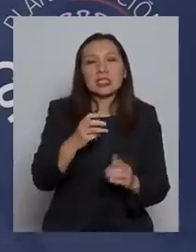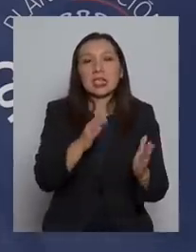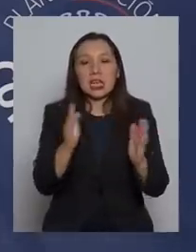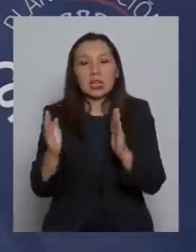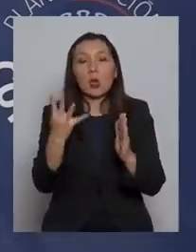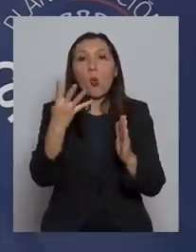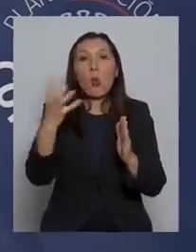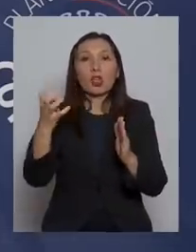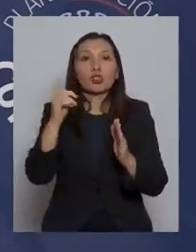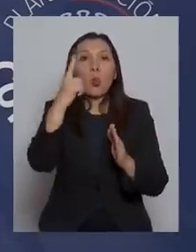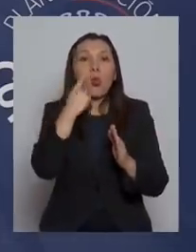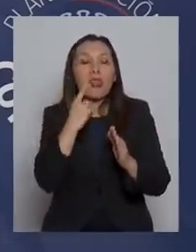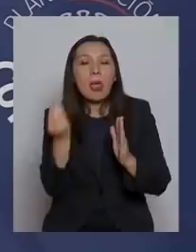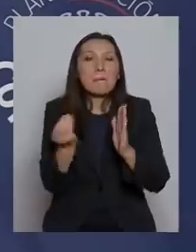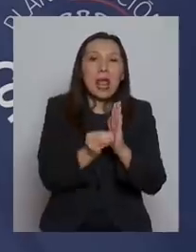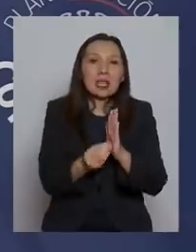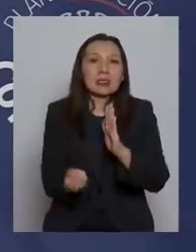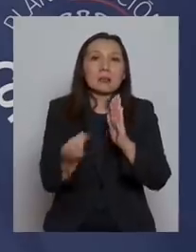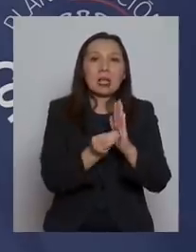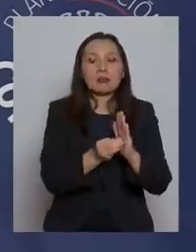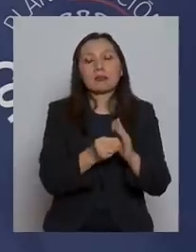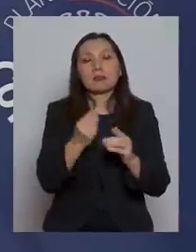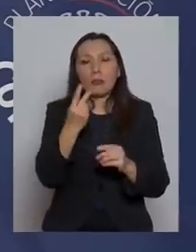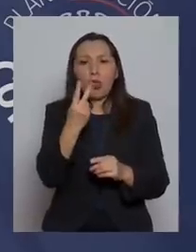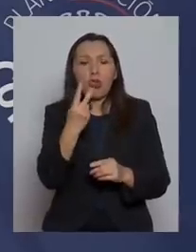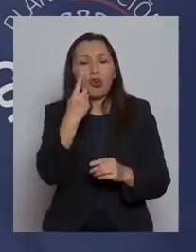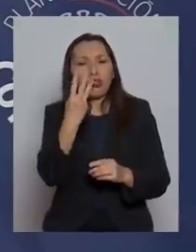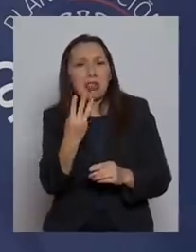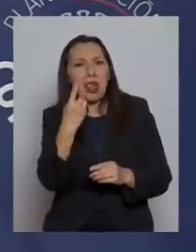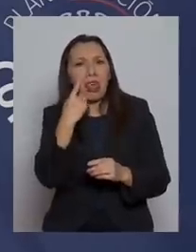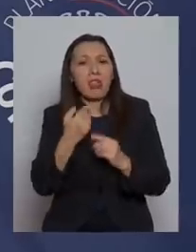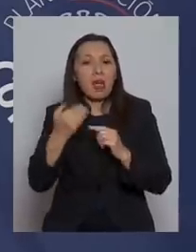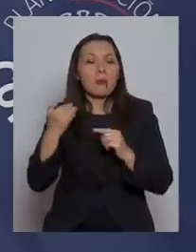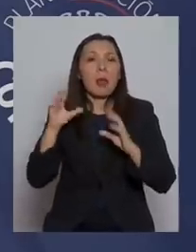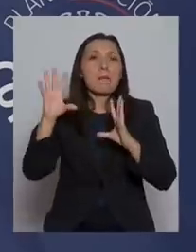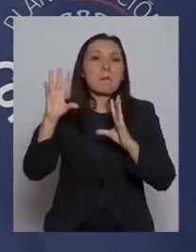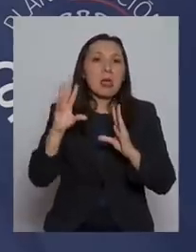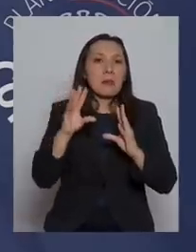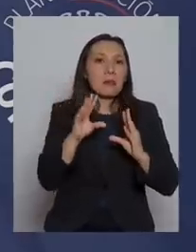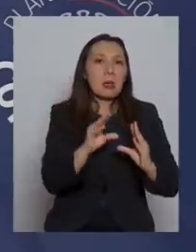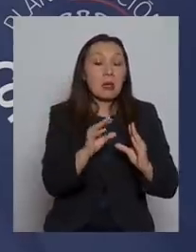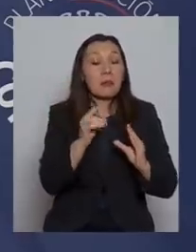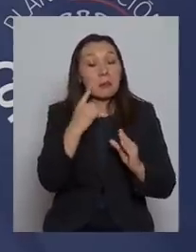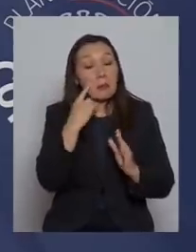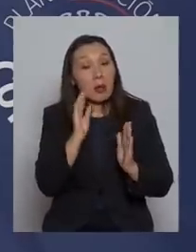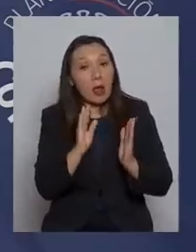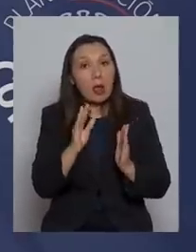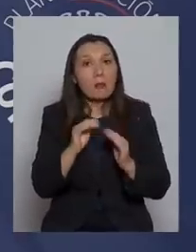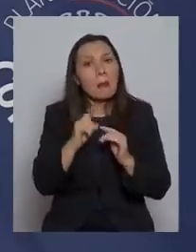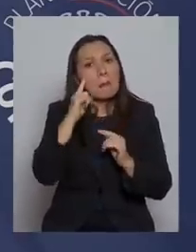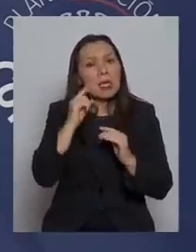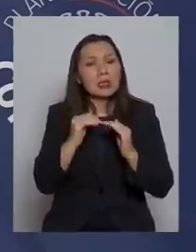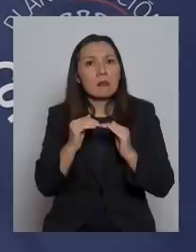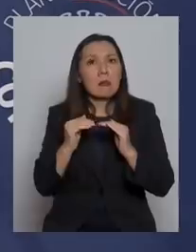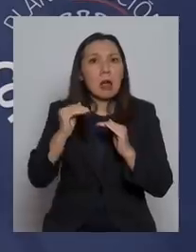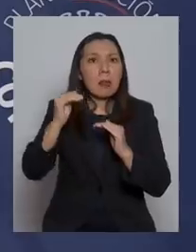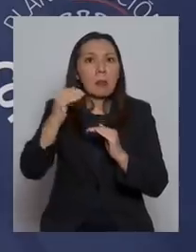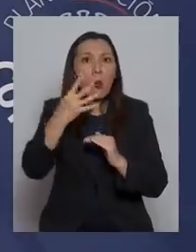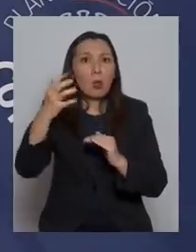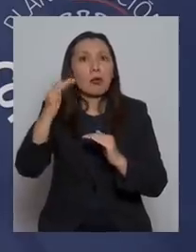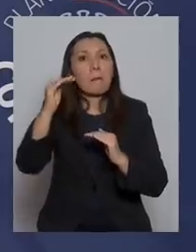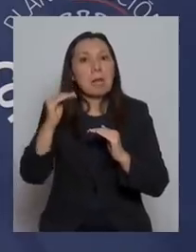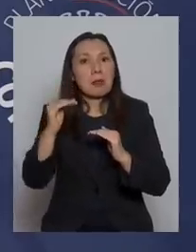y 400 por día. En los últimos 2-3 días ha ido más bien a la disminución que a estar pegado cerca de